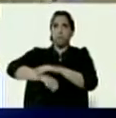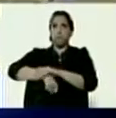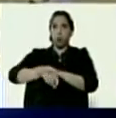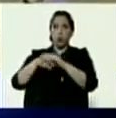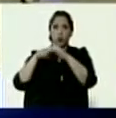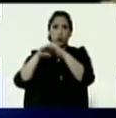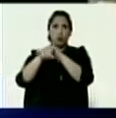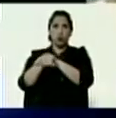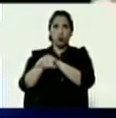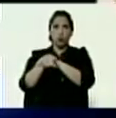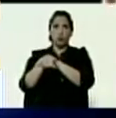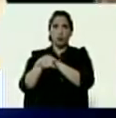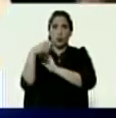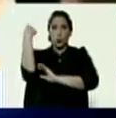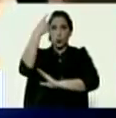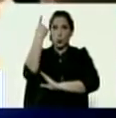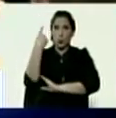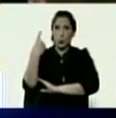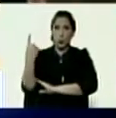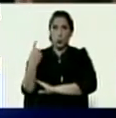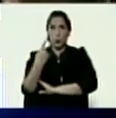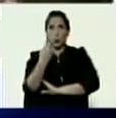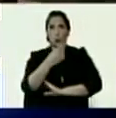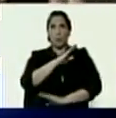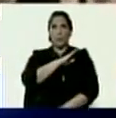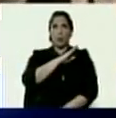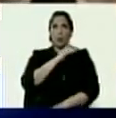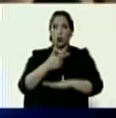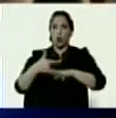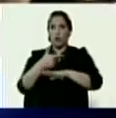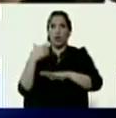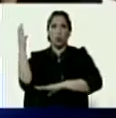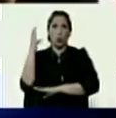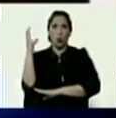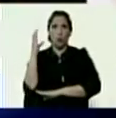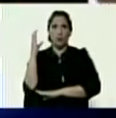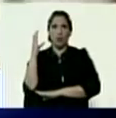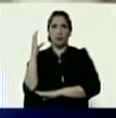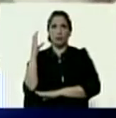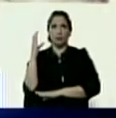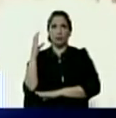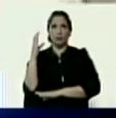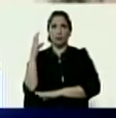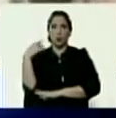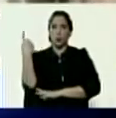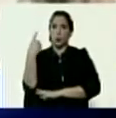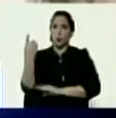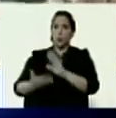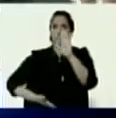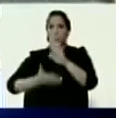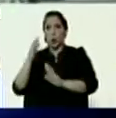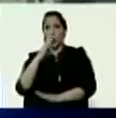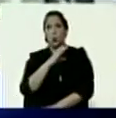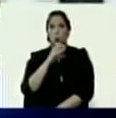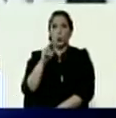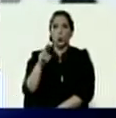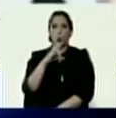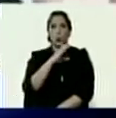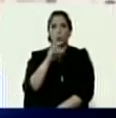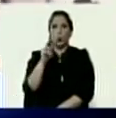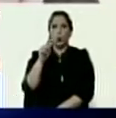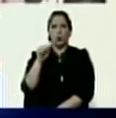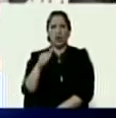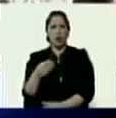Guaidó en un helicóptero perteneciente al gobierno de Colombia y se dirige hacia Cúcuta. ¿Cómo es